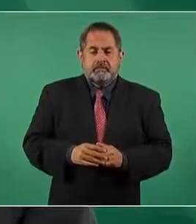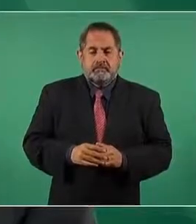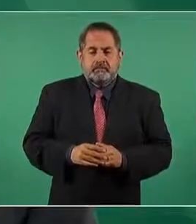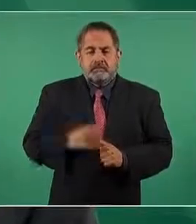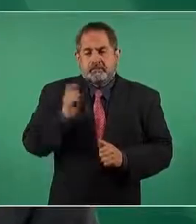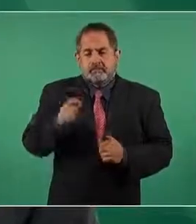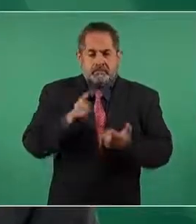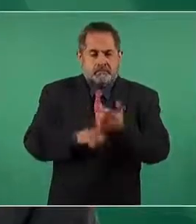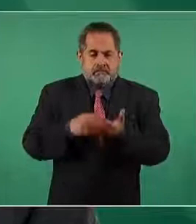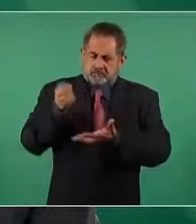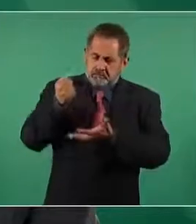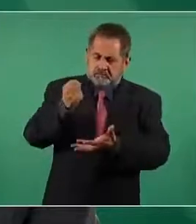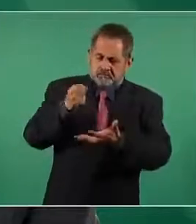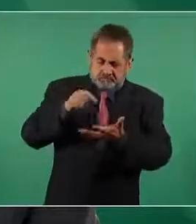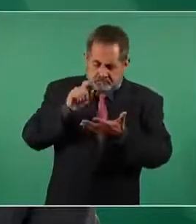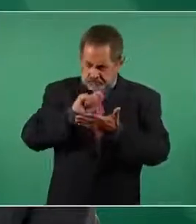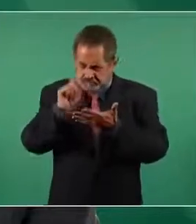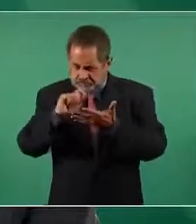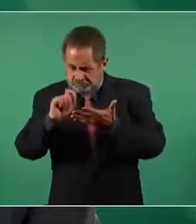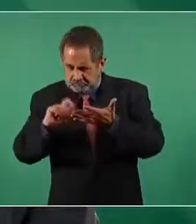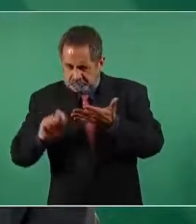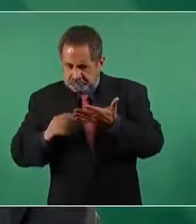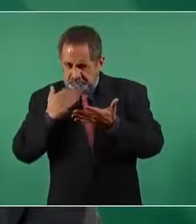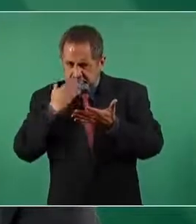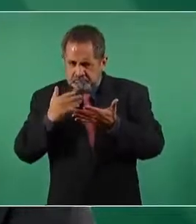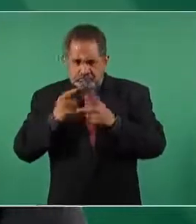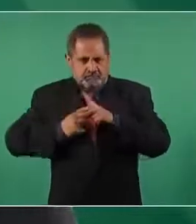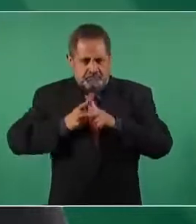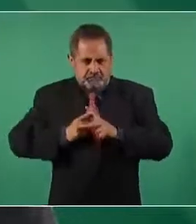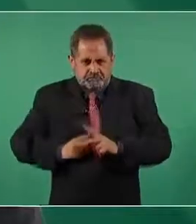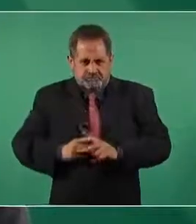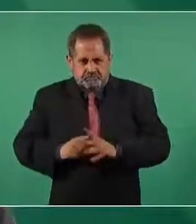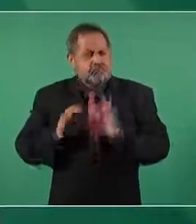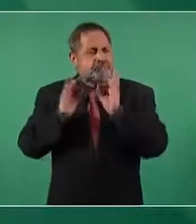es un buen presupuesto y